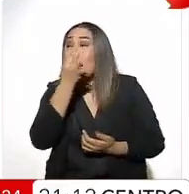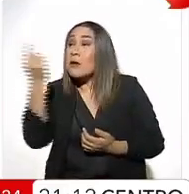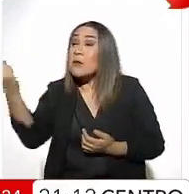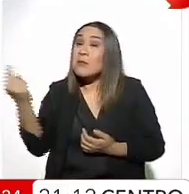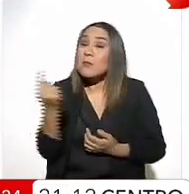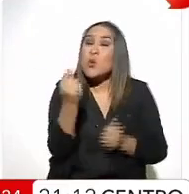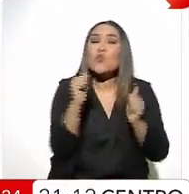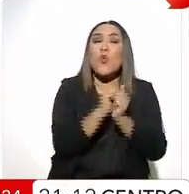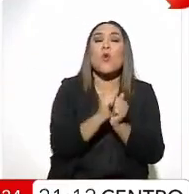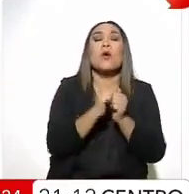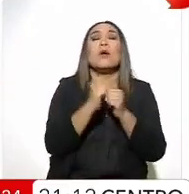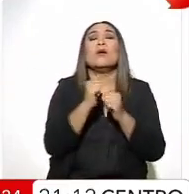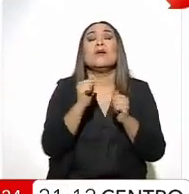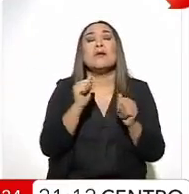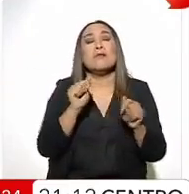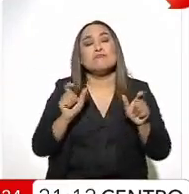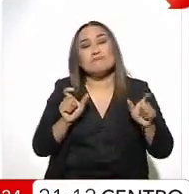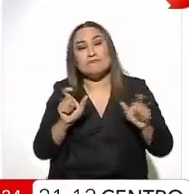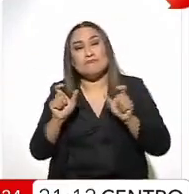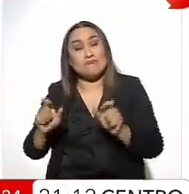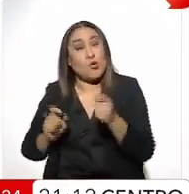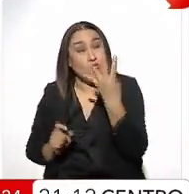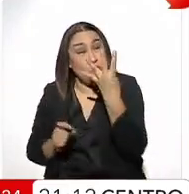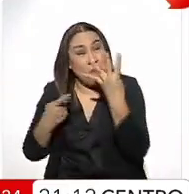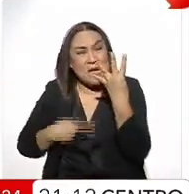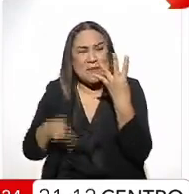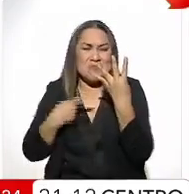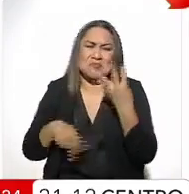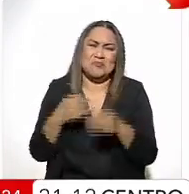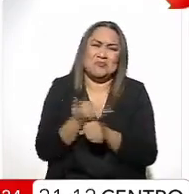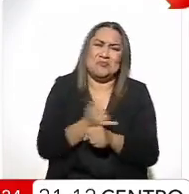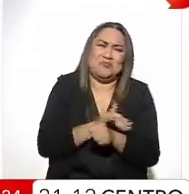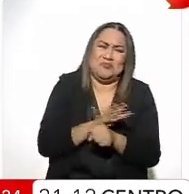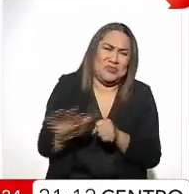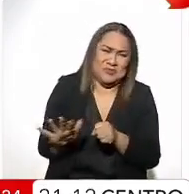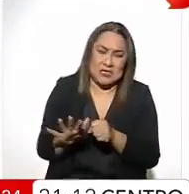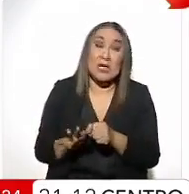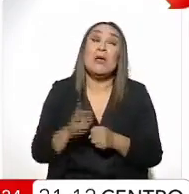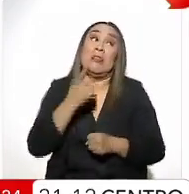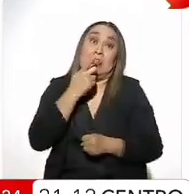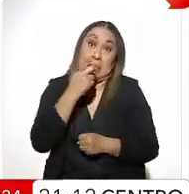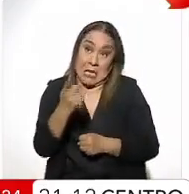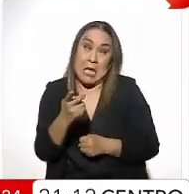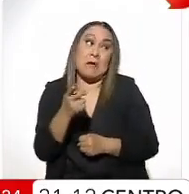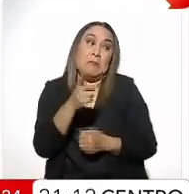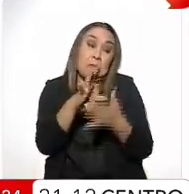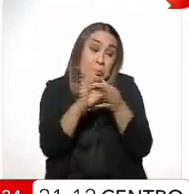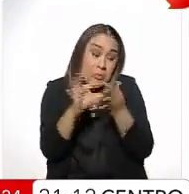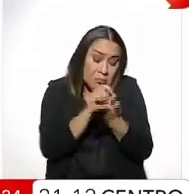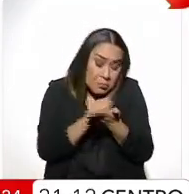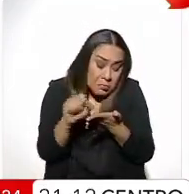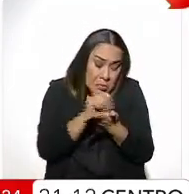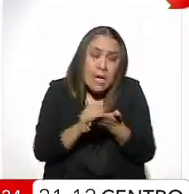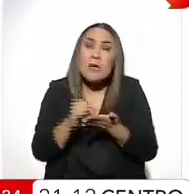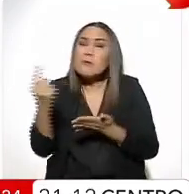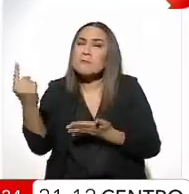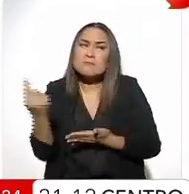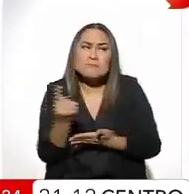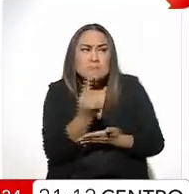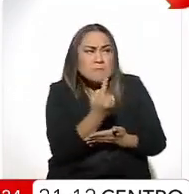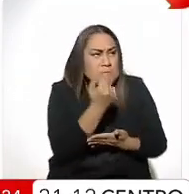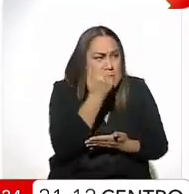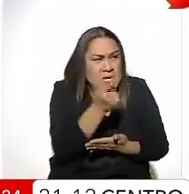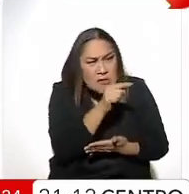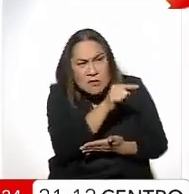cuatro escoltas de seguridad. Cuando llega, él dice que mira